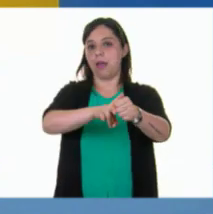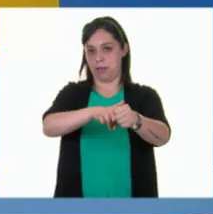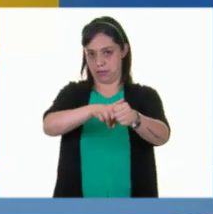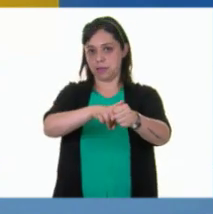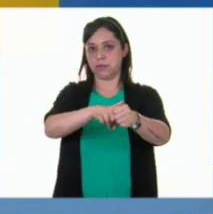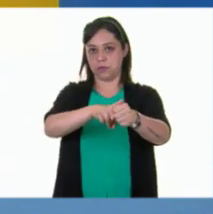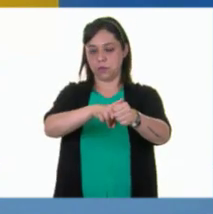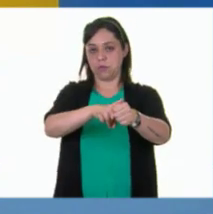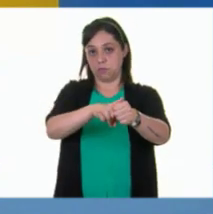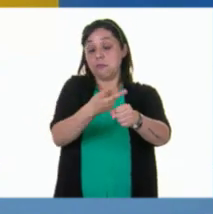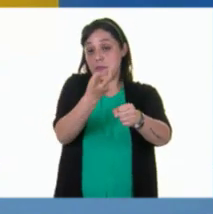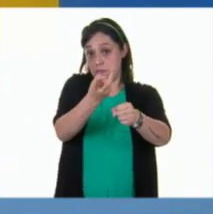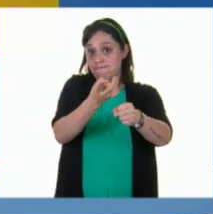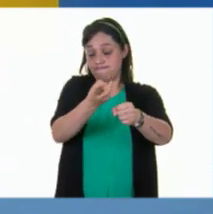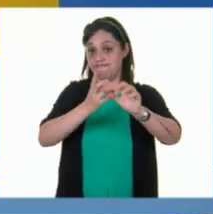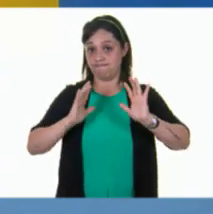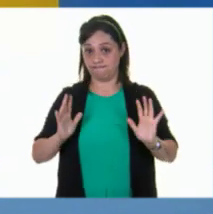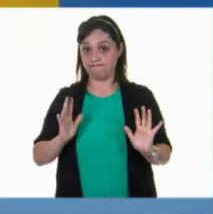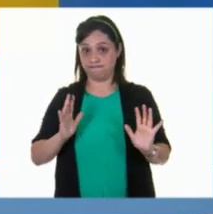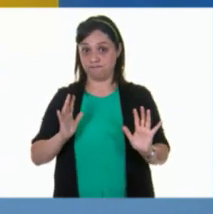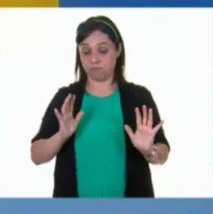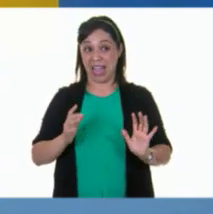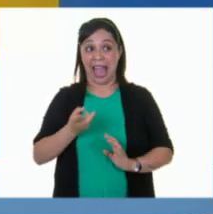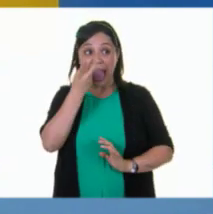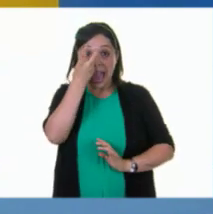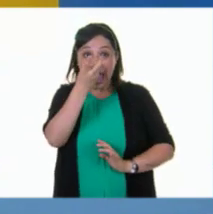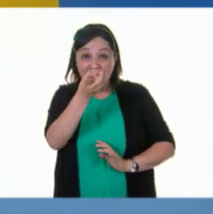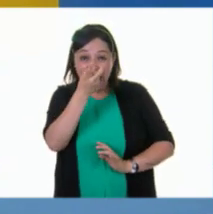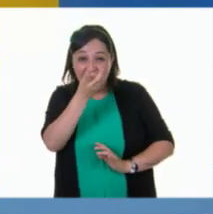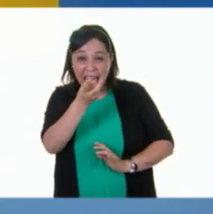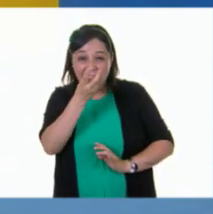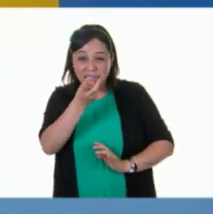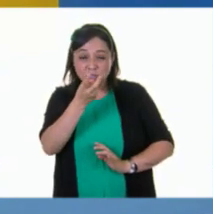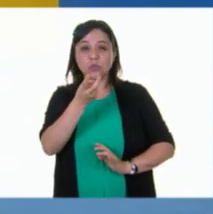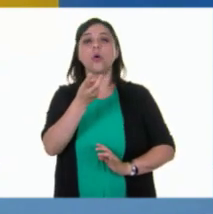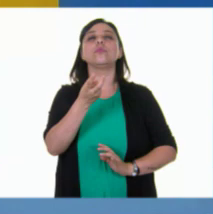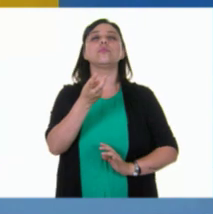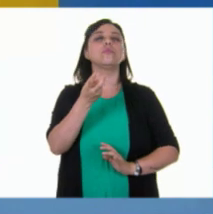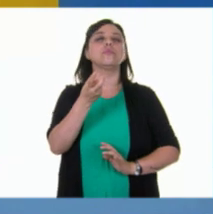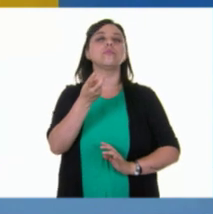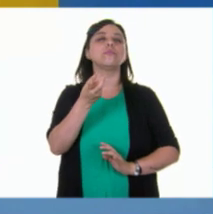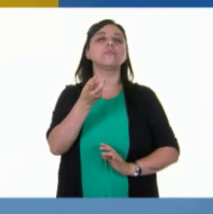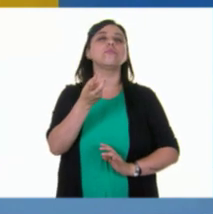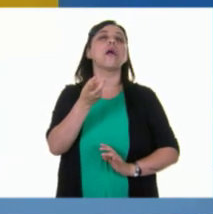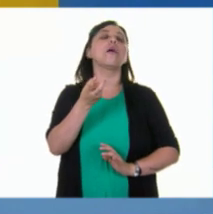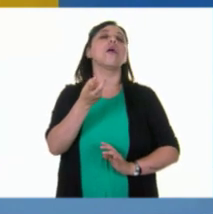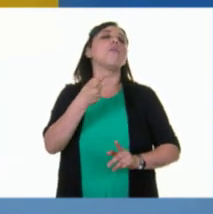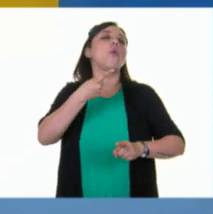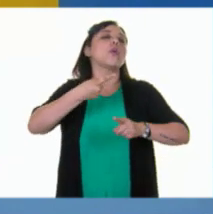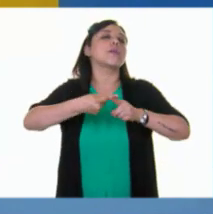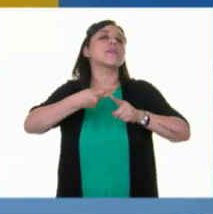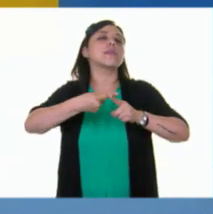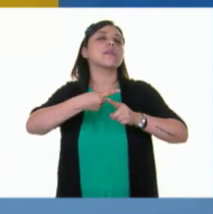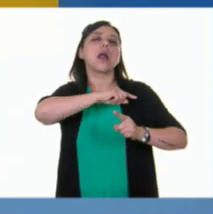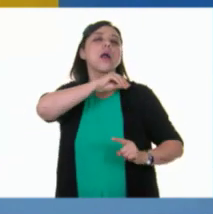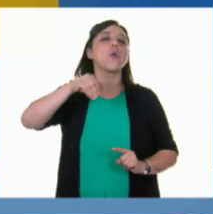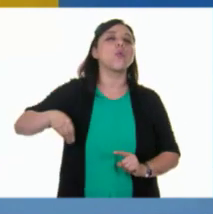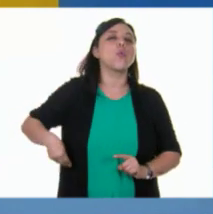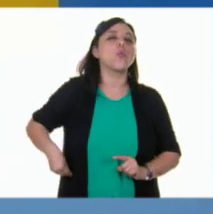Muy bien, en la naturaleza. Y estos no son provocados.